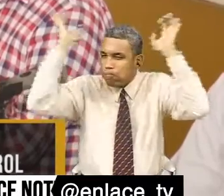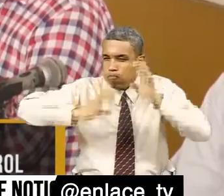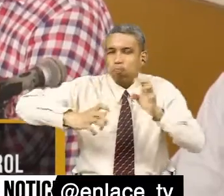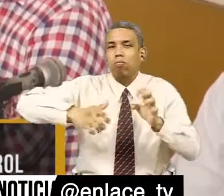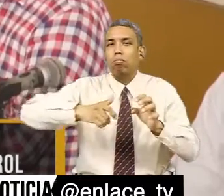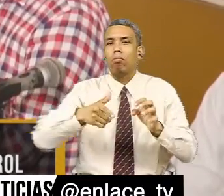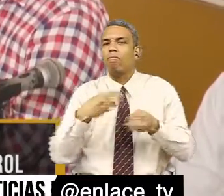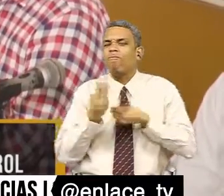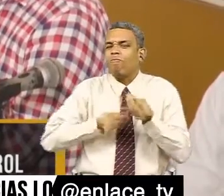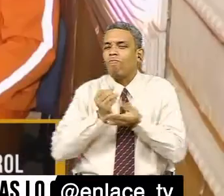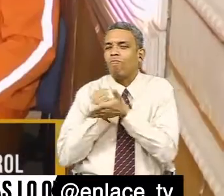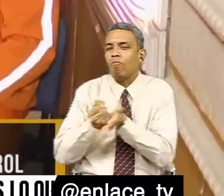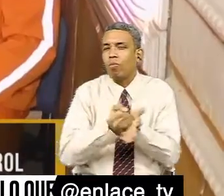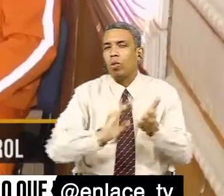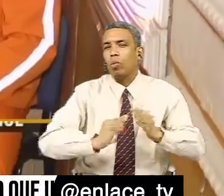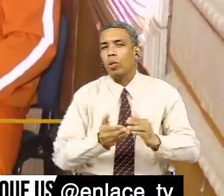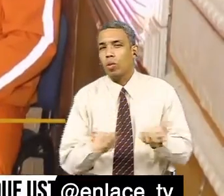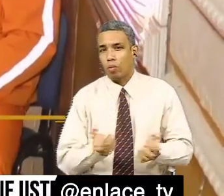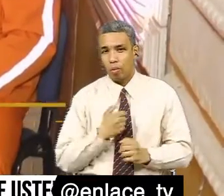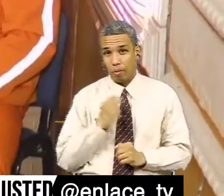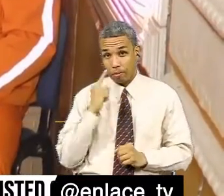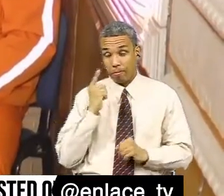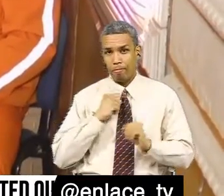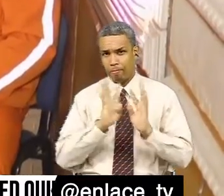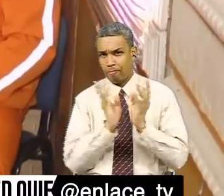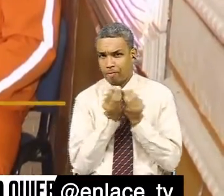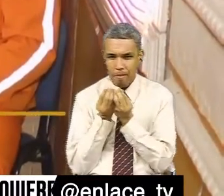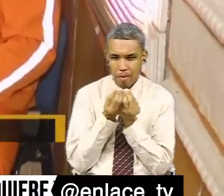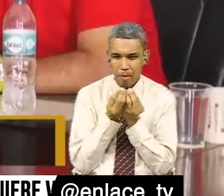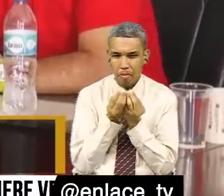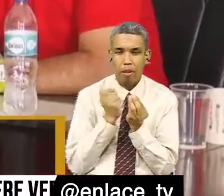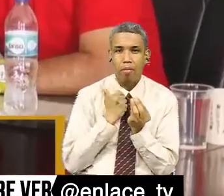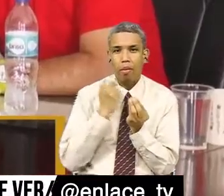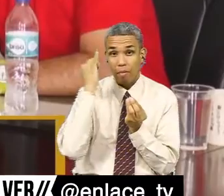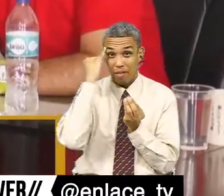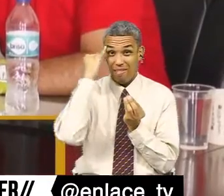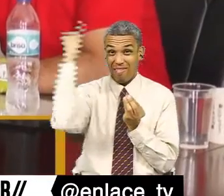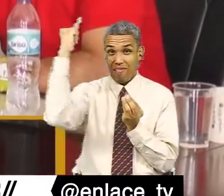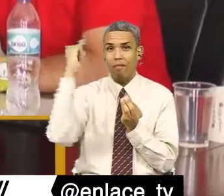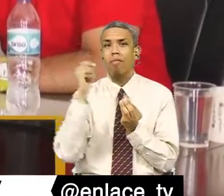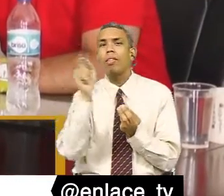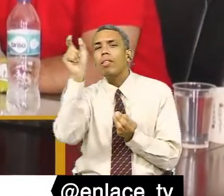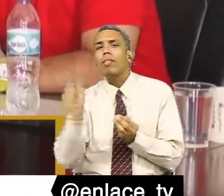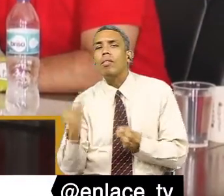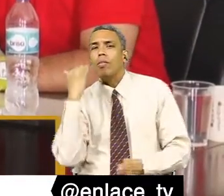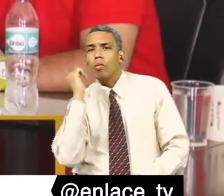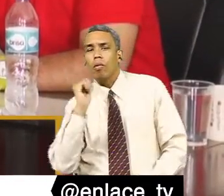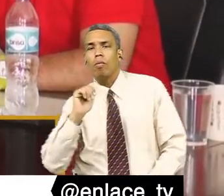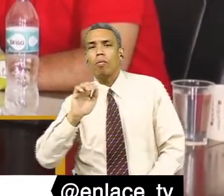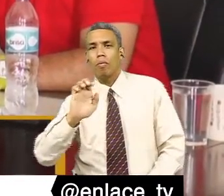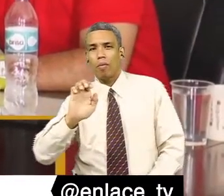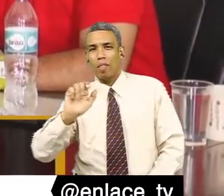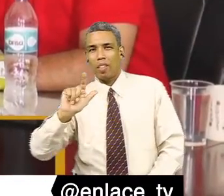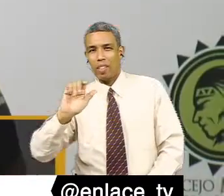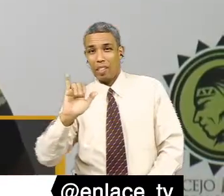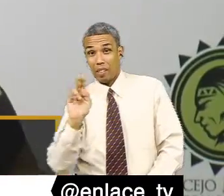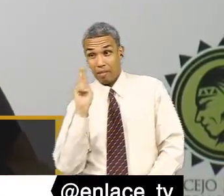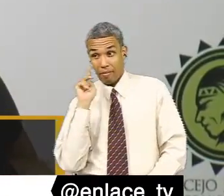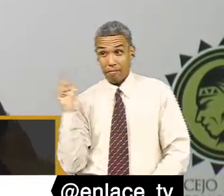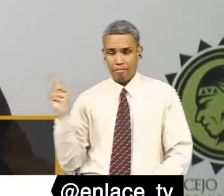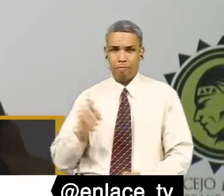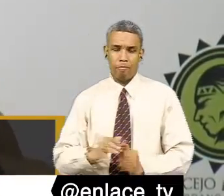Elaine Jiménez y ella entregó detalles de la sesión realizada con los organismos de socorro y autoridades que hacen parte del Comité de Gestión del Riesgo. Realmente la intención